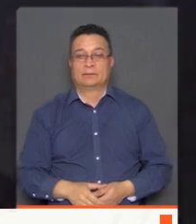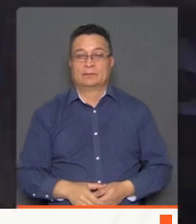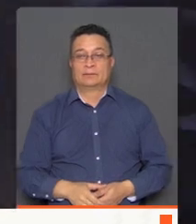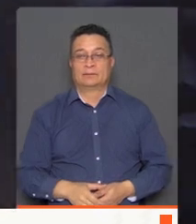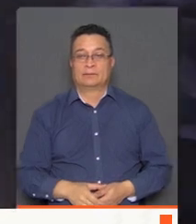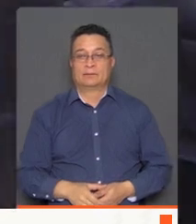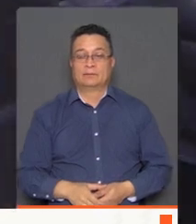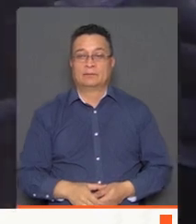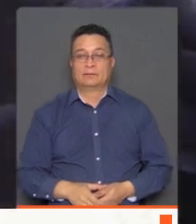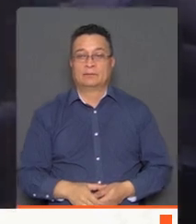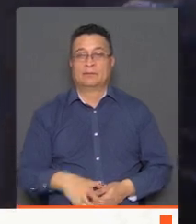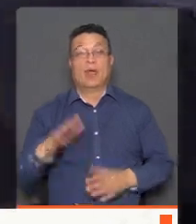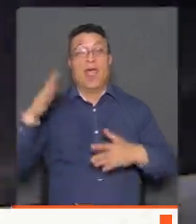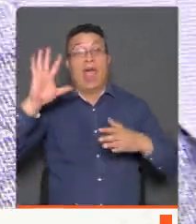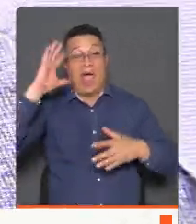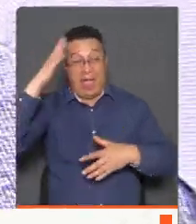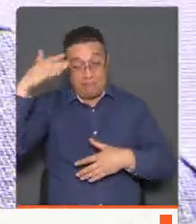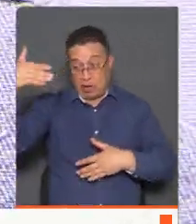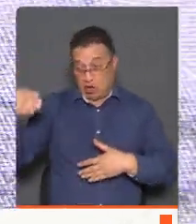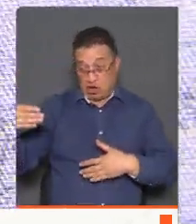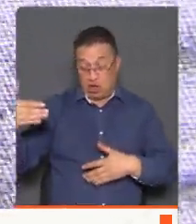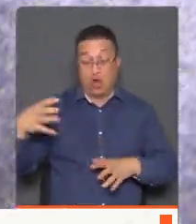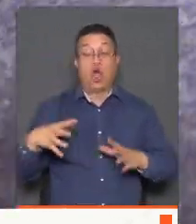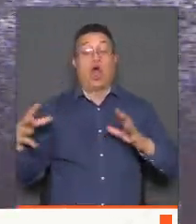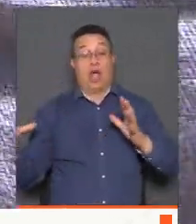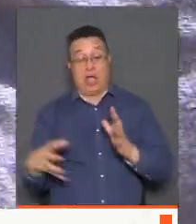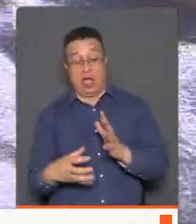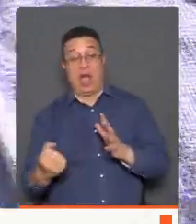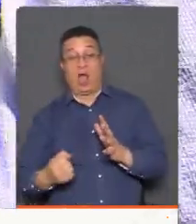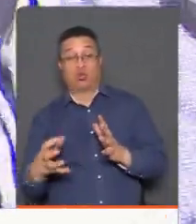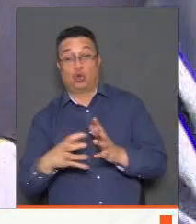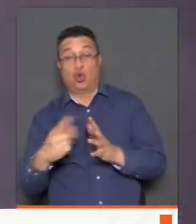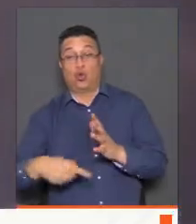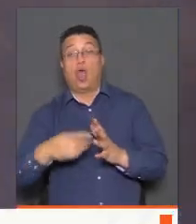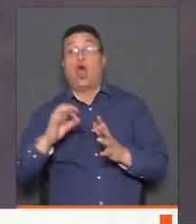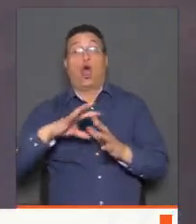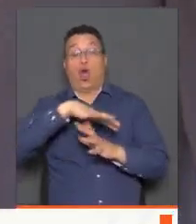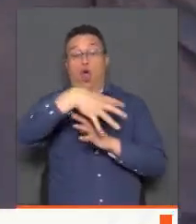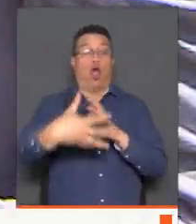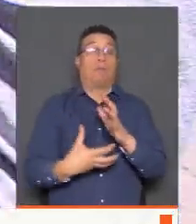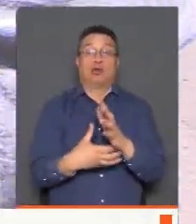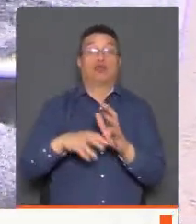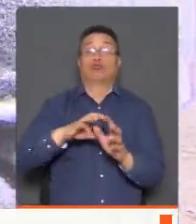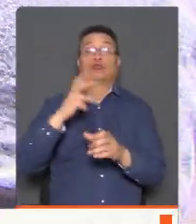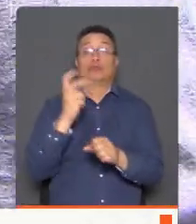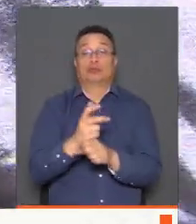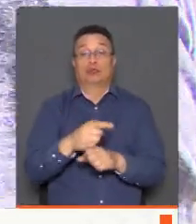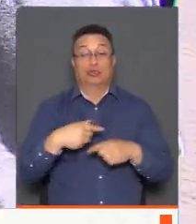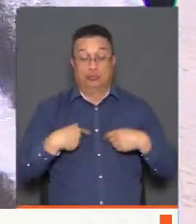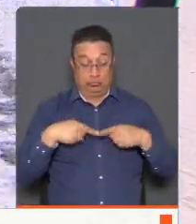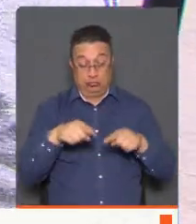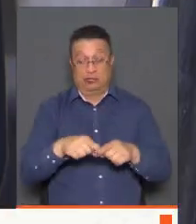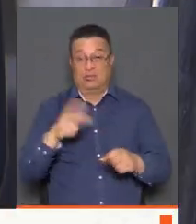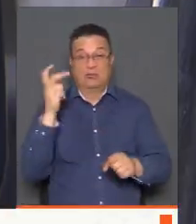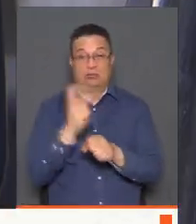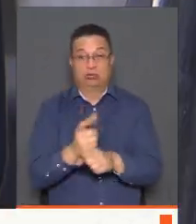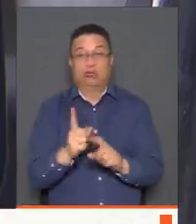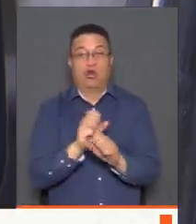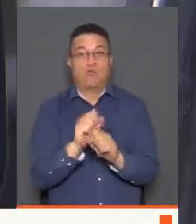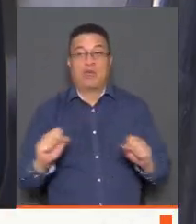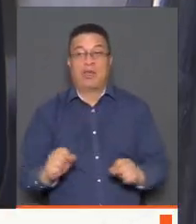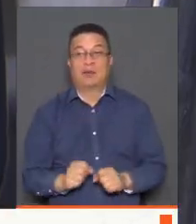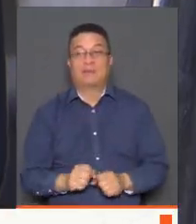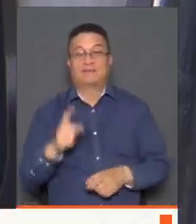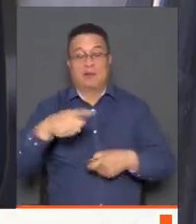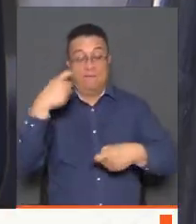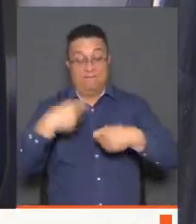Cerran o el espejo o la tapa trasera o esto completo. Con mi producto no te pueden robar nada de eso. Es de metal